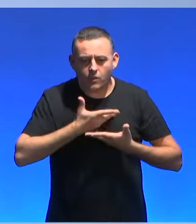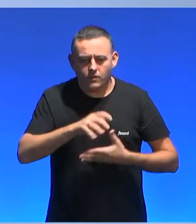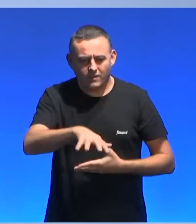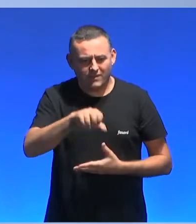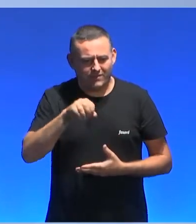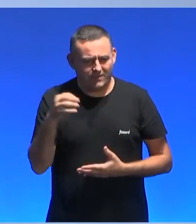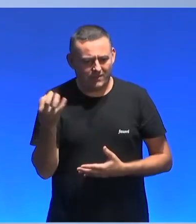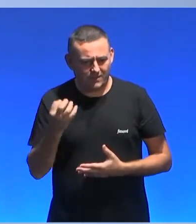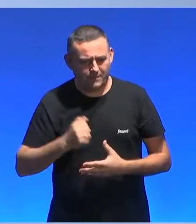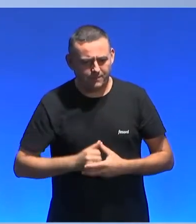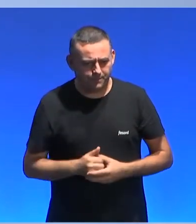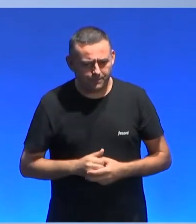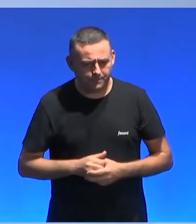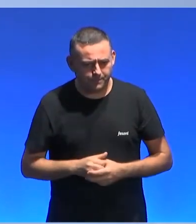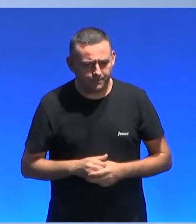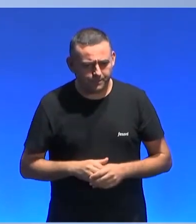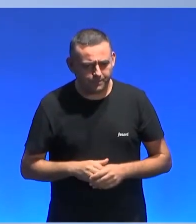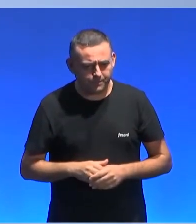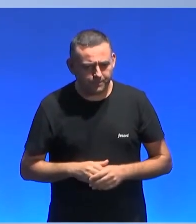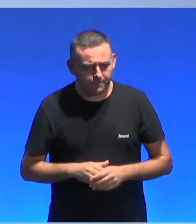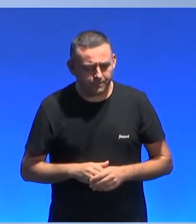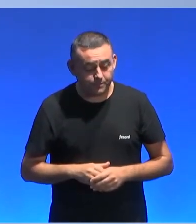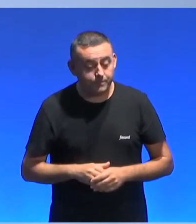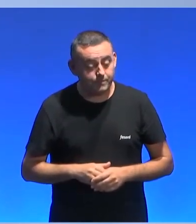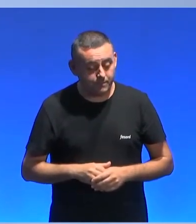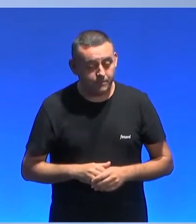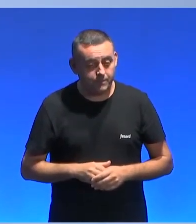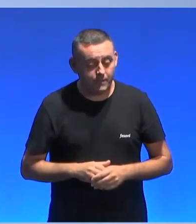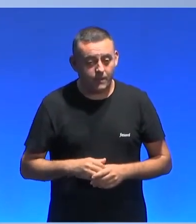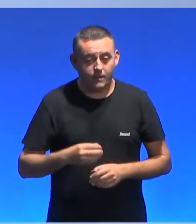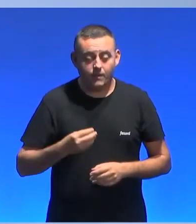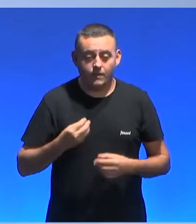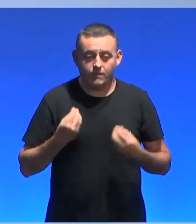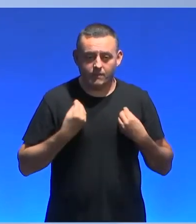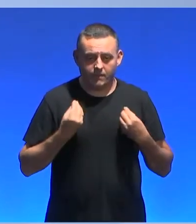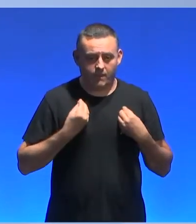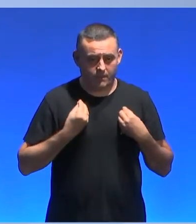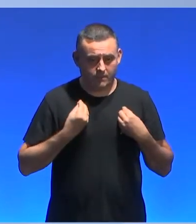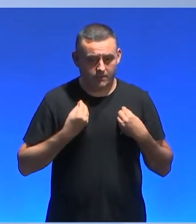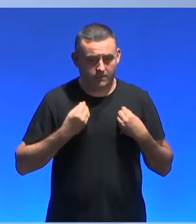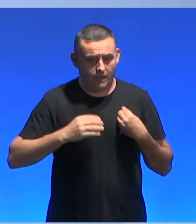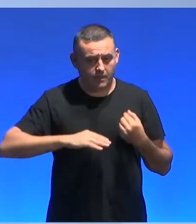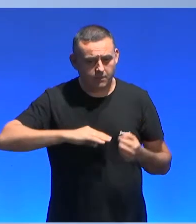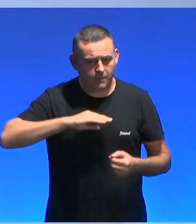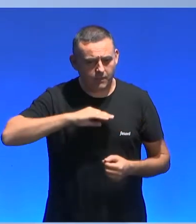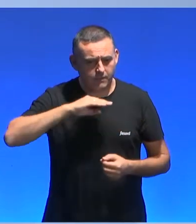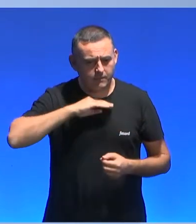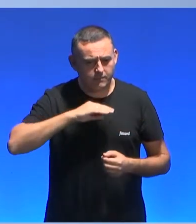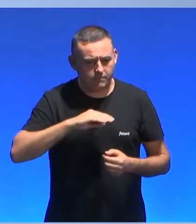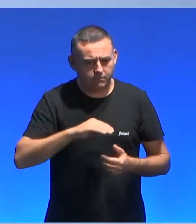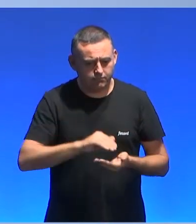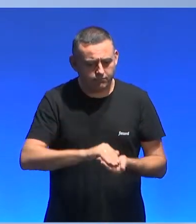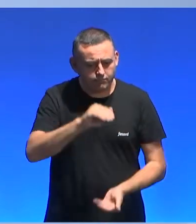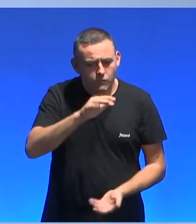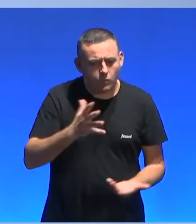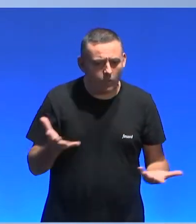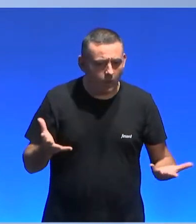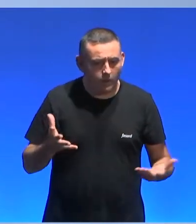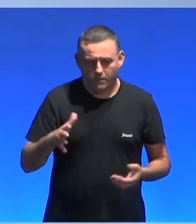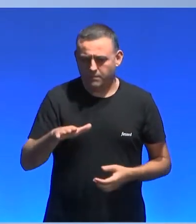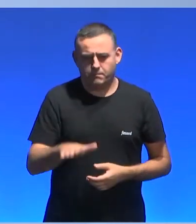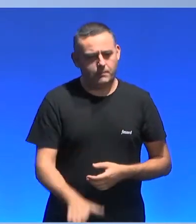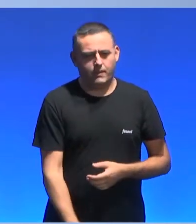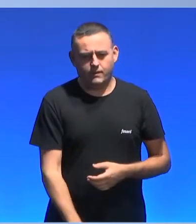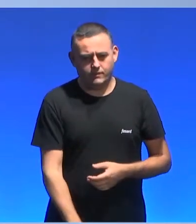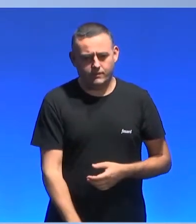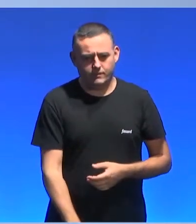que, sin duda, la etapa más importante de la vida es la primera. En los primeros días,